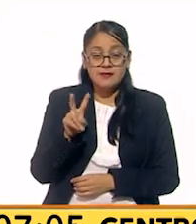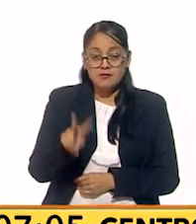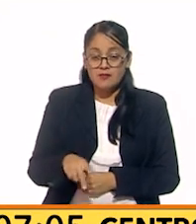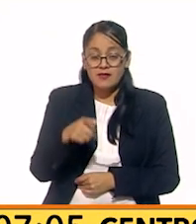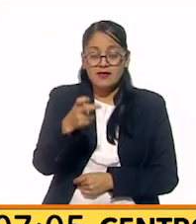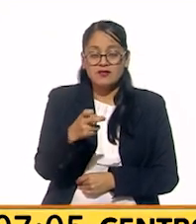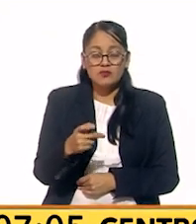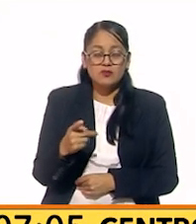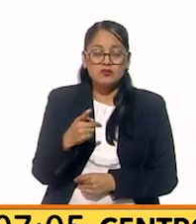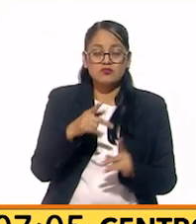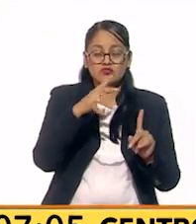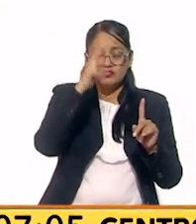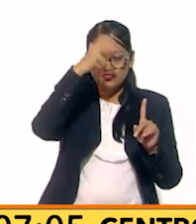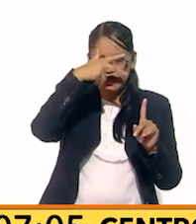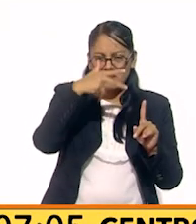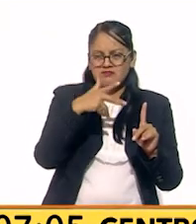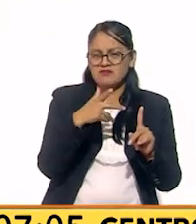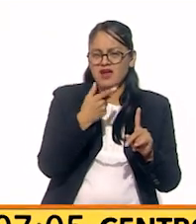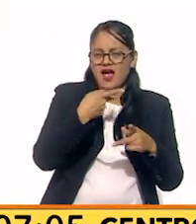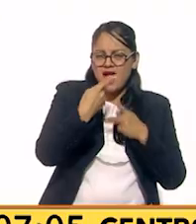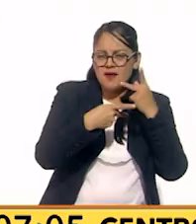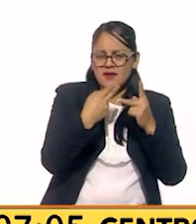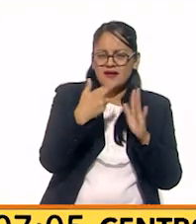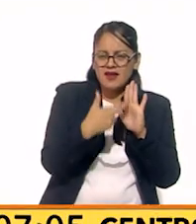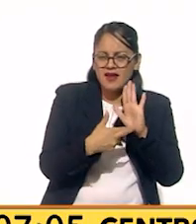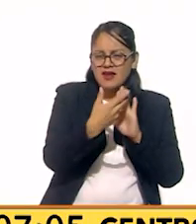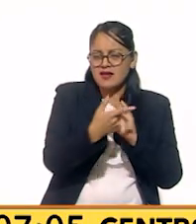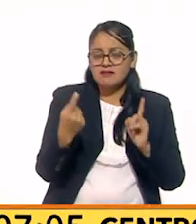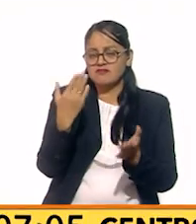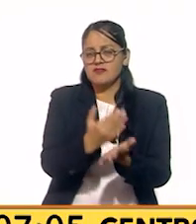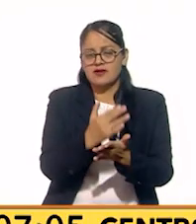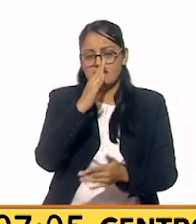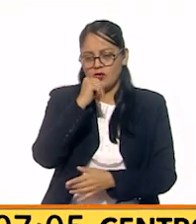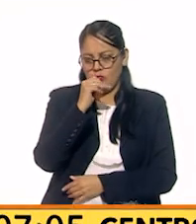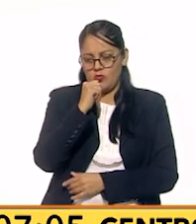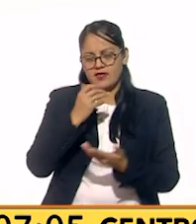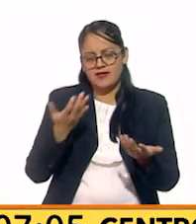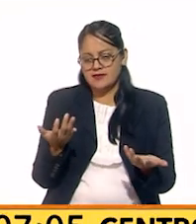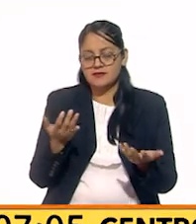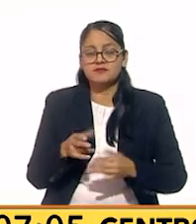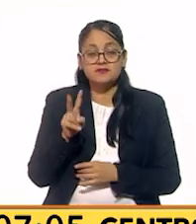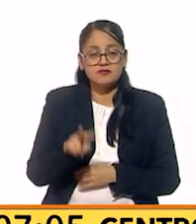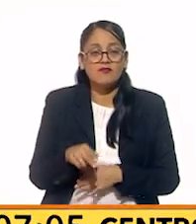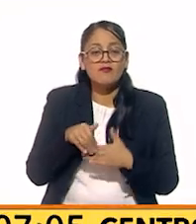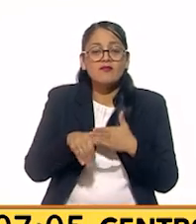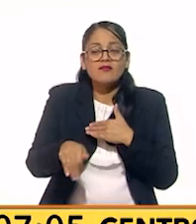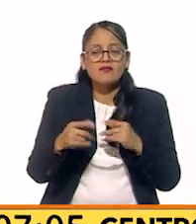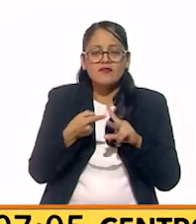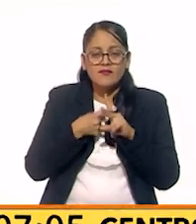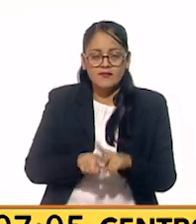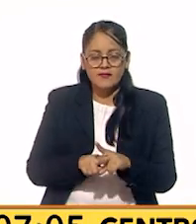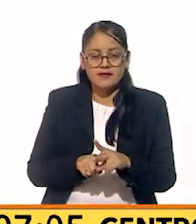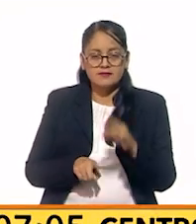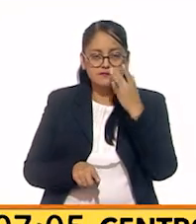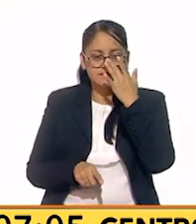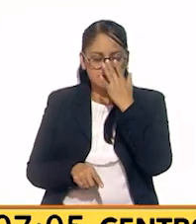freno a la política de Donald Trump, no importa si están en el poder o no. Entonces, realmente lo que va a surgir en ese